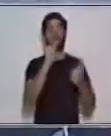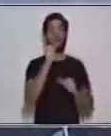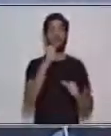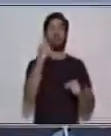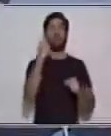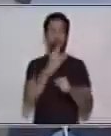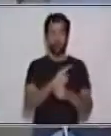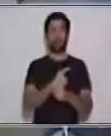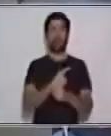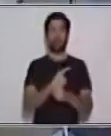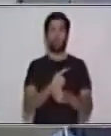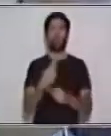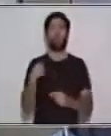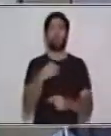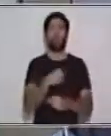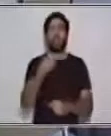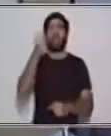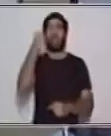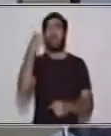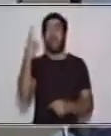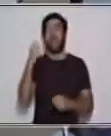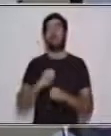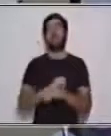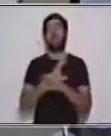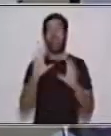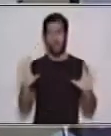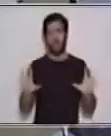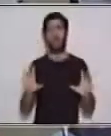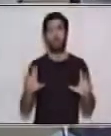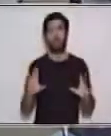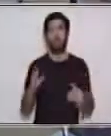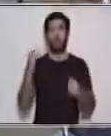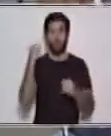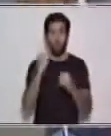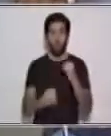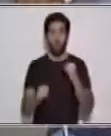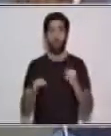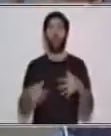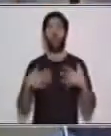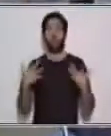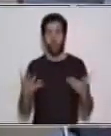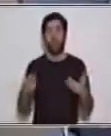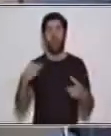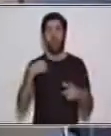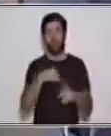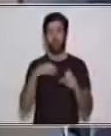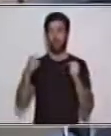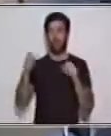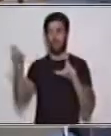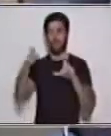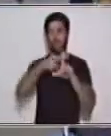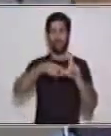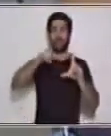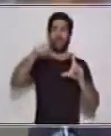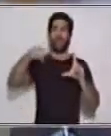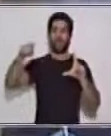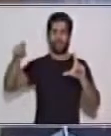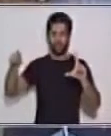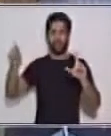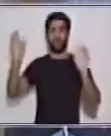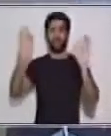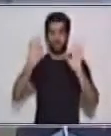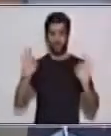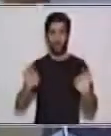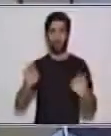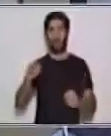que estuviéramos seguros que fueron 15 encuestados. Por último, trazamos un eje horizontal, un